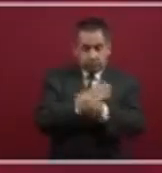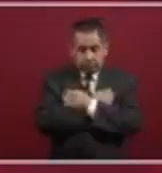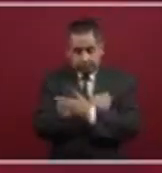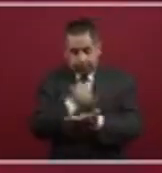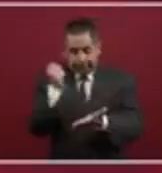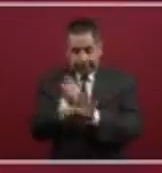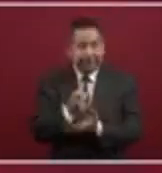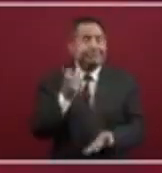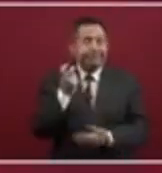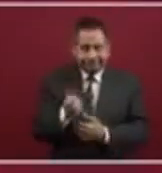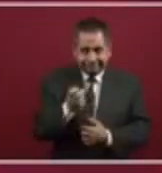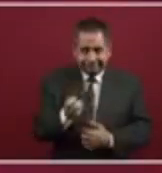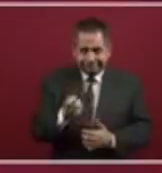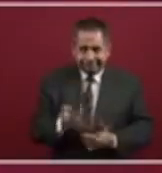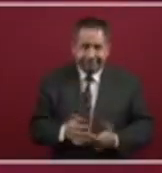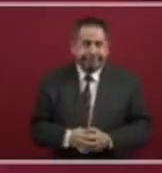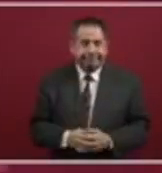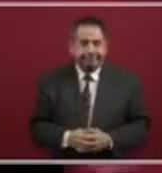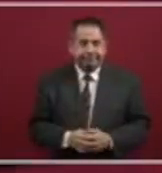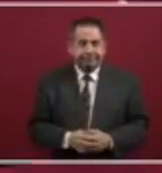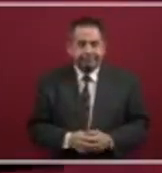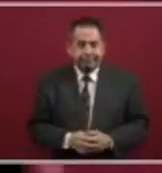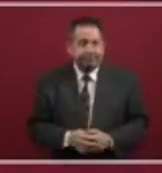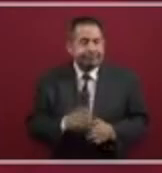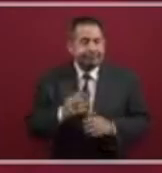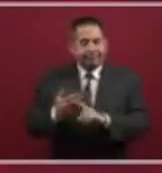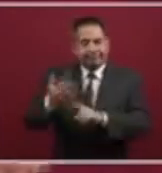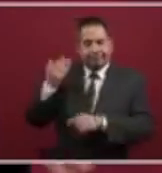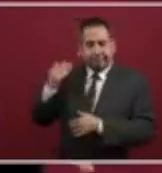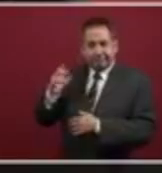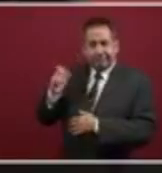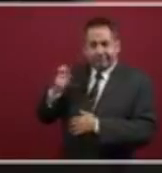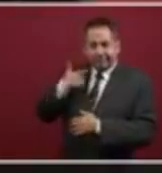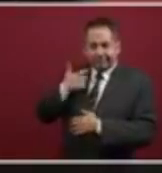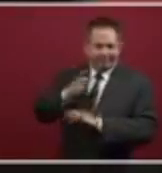educativa. Se elimina